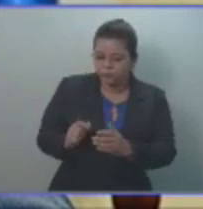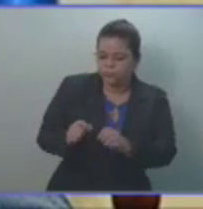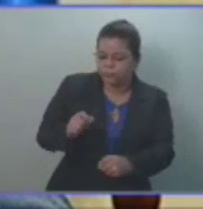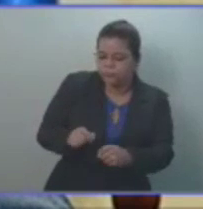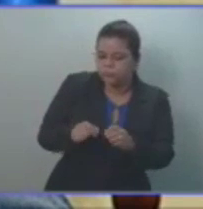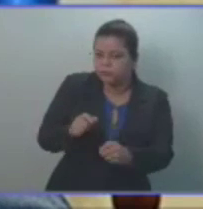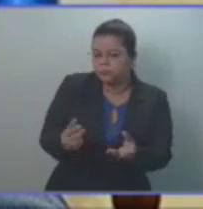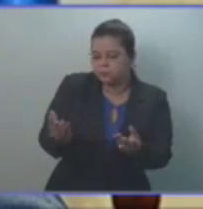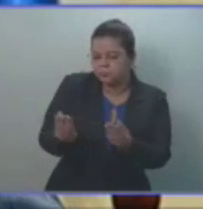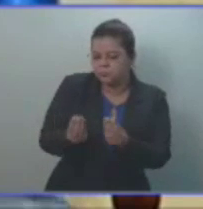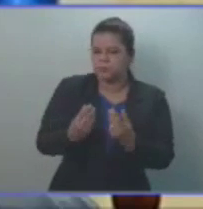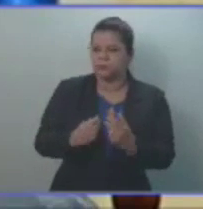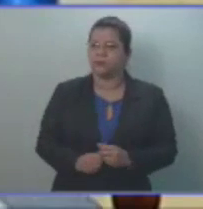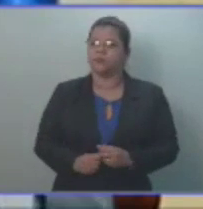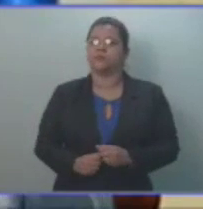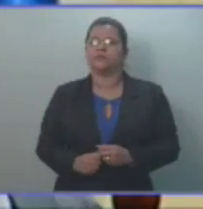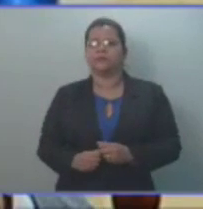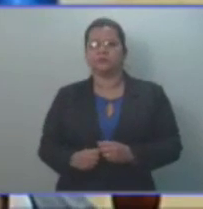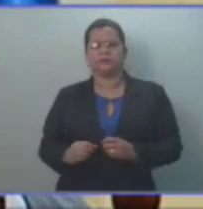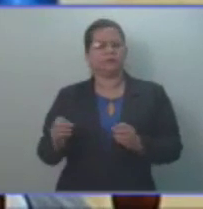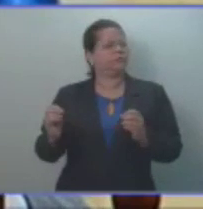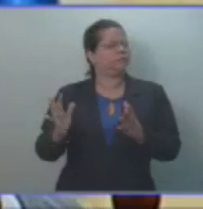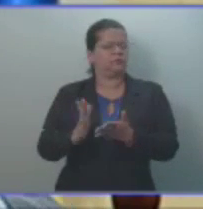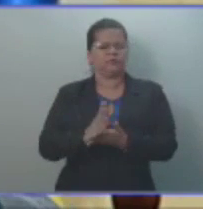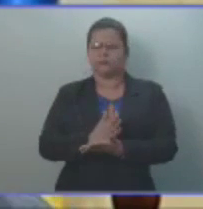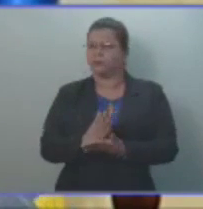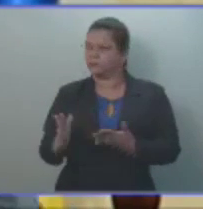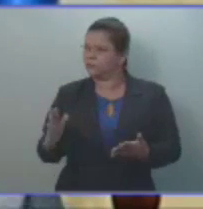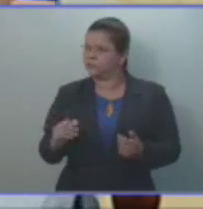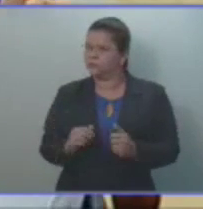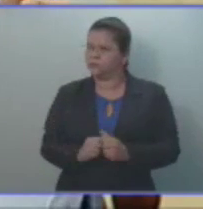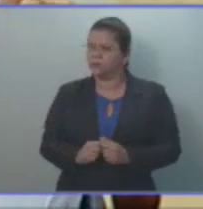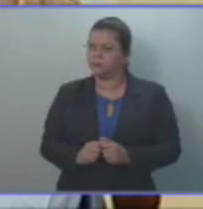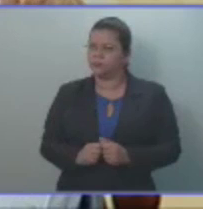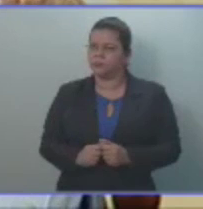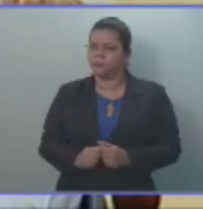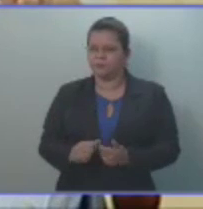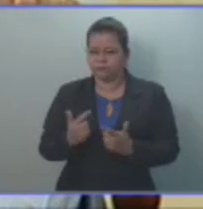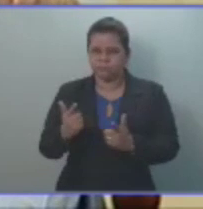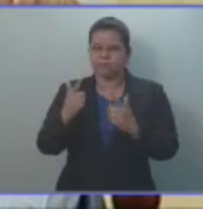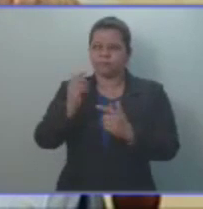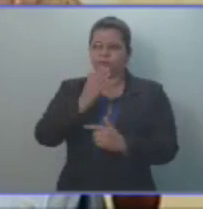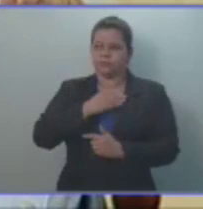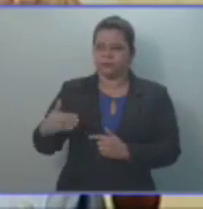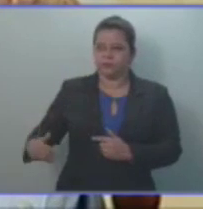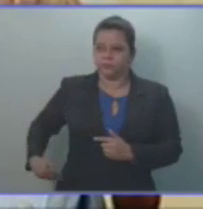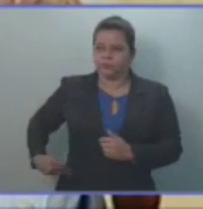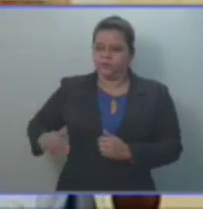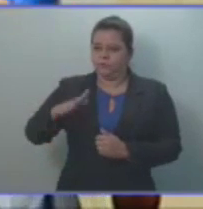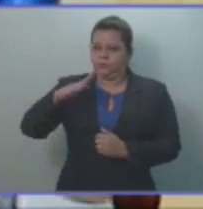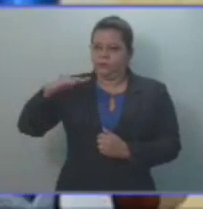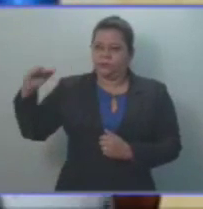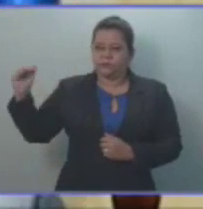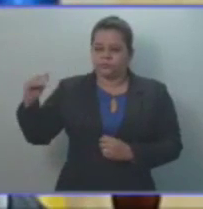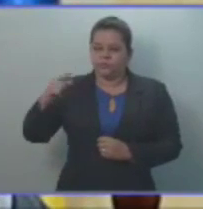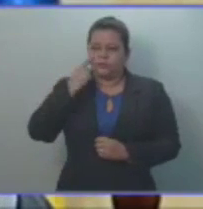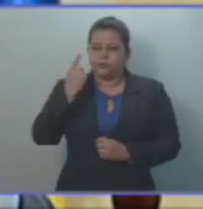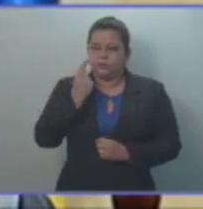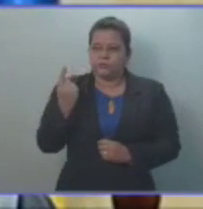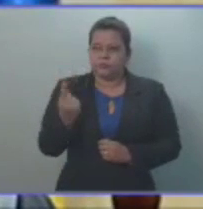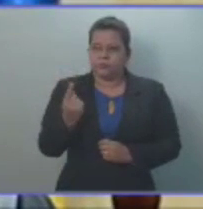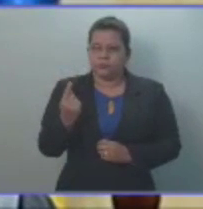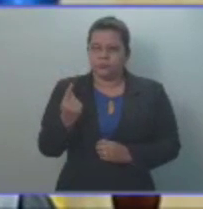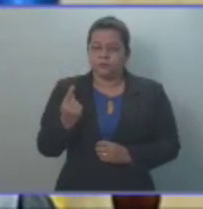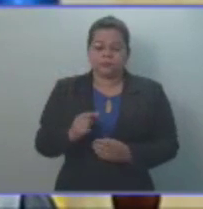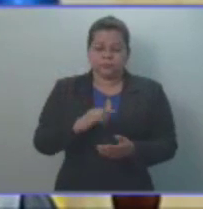a decir que nadie va, mucho menos el señor presidente de la República, a buscar detener